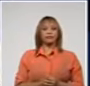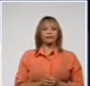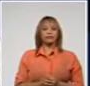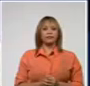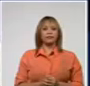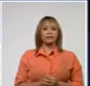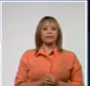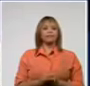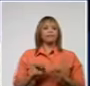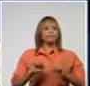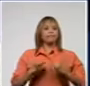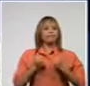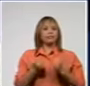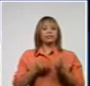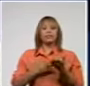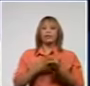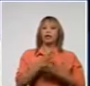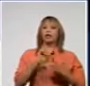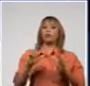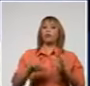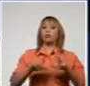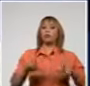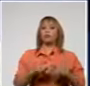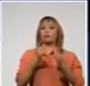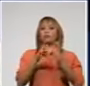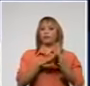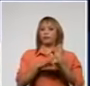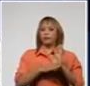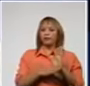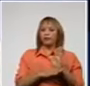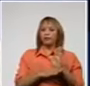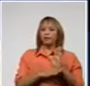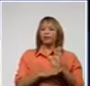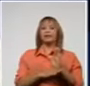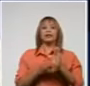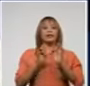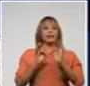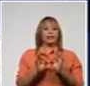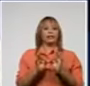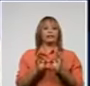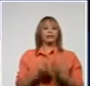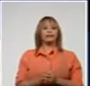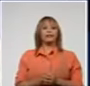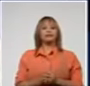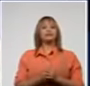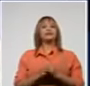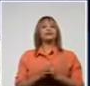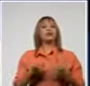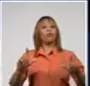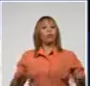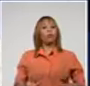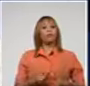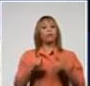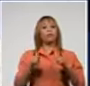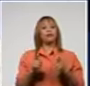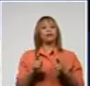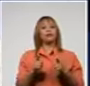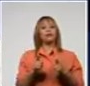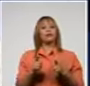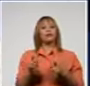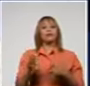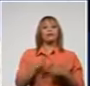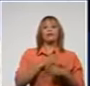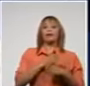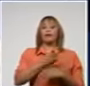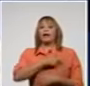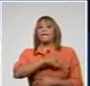exige las medidas que se están adoptando y exige sobre todo el cumplimiento por toda la